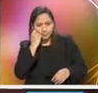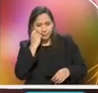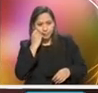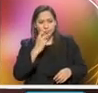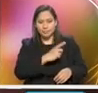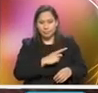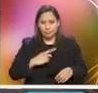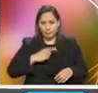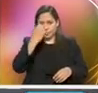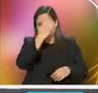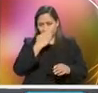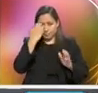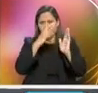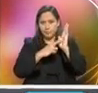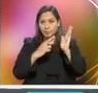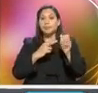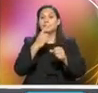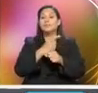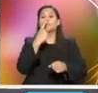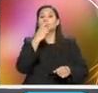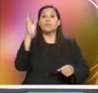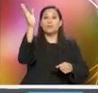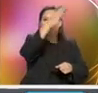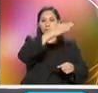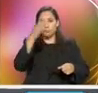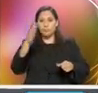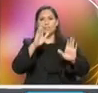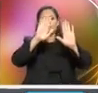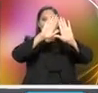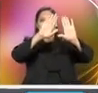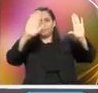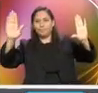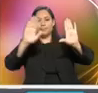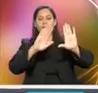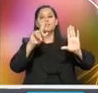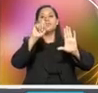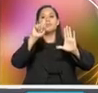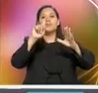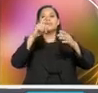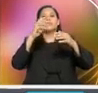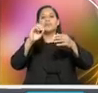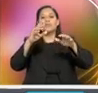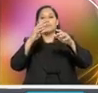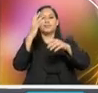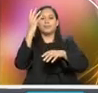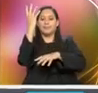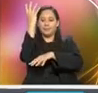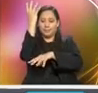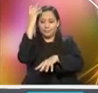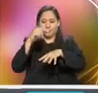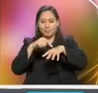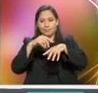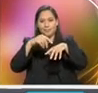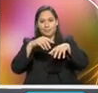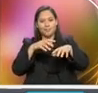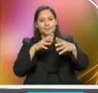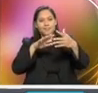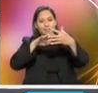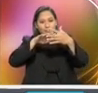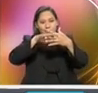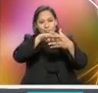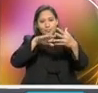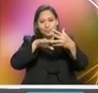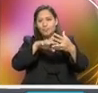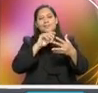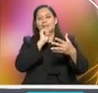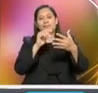con, impermeabilizar, sellar para que no se penetren las raíces y ver la estabilidad de la estructura,